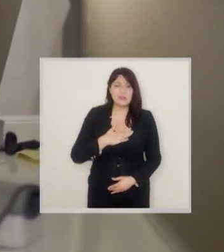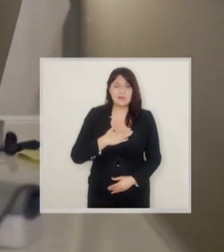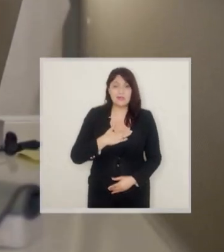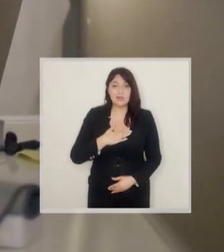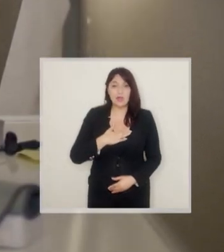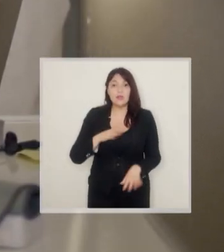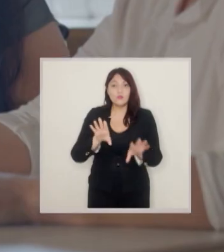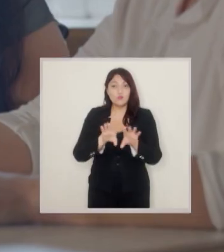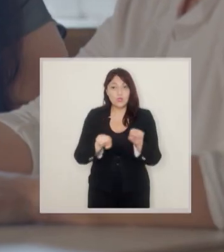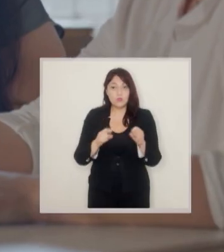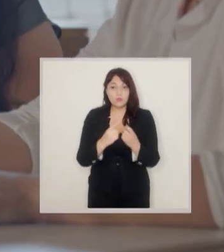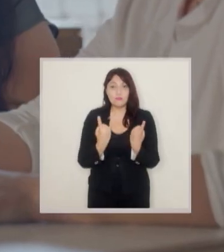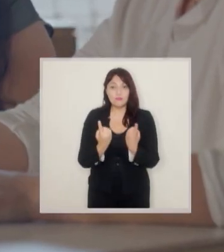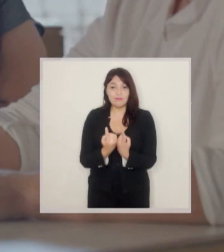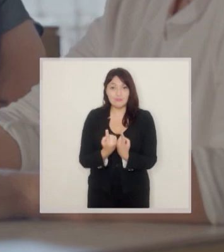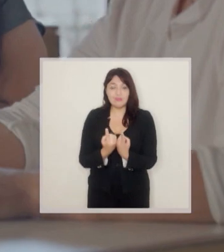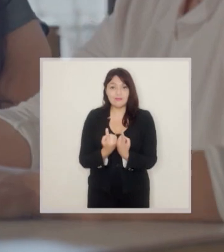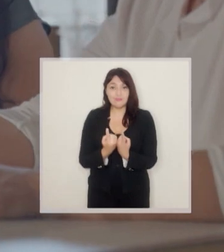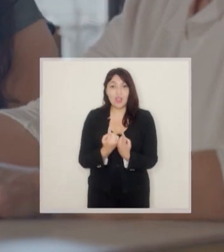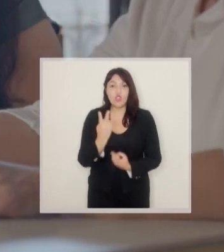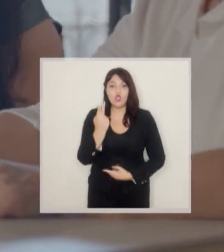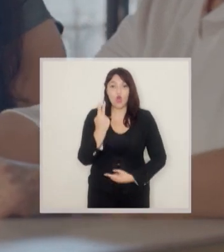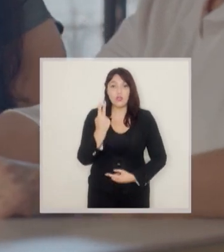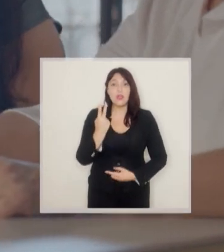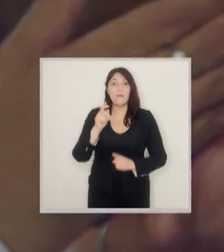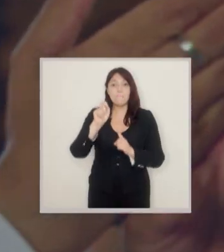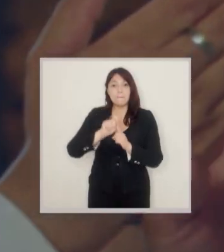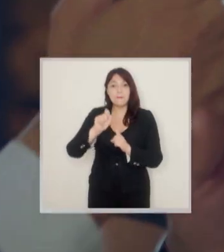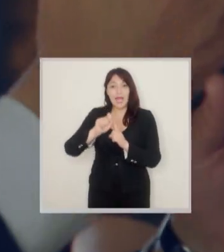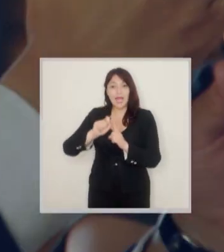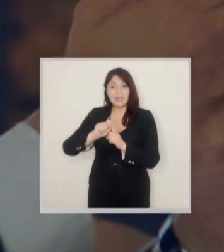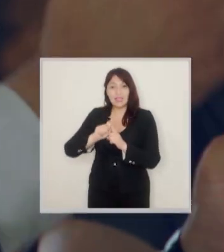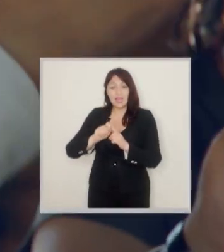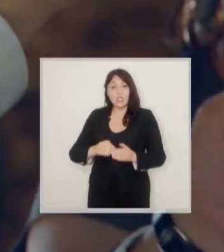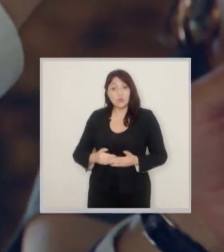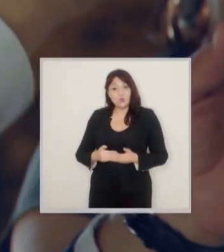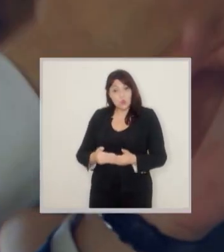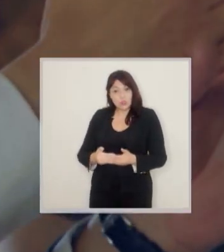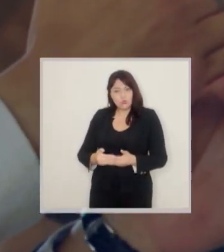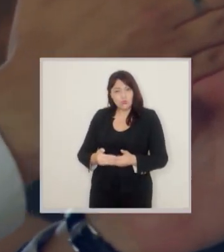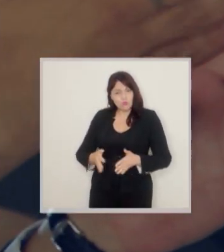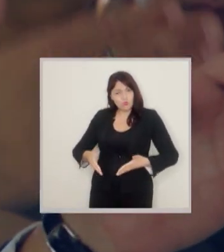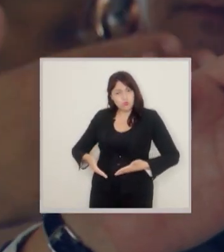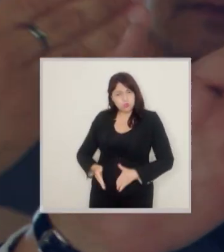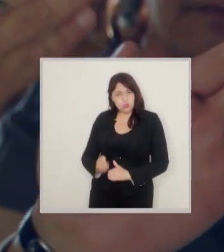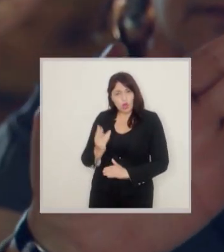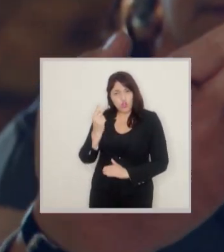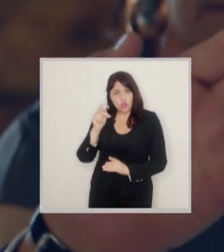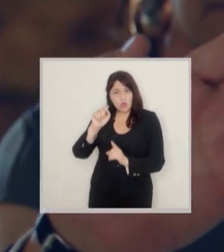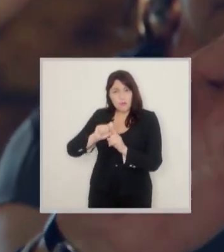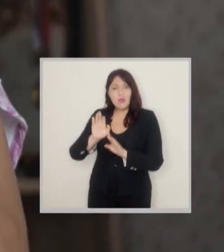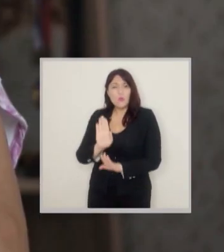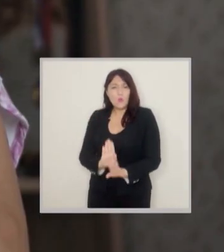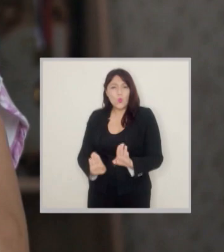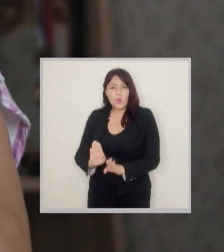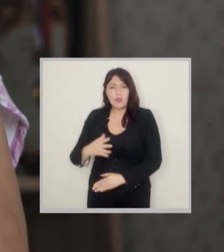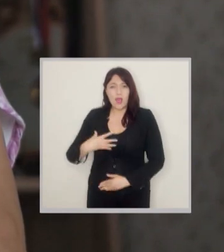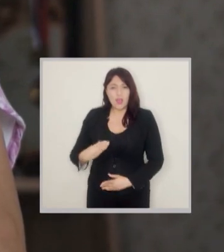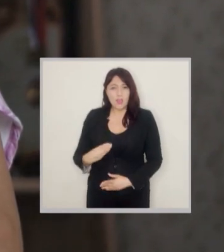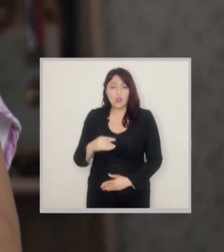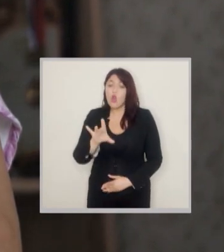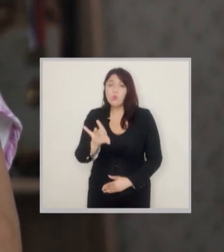nos hemos comprometido es un postnatal de 12 meses. Aquí proponemos que la madre tenga ella los 12 meses y